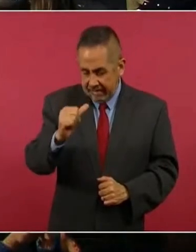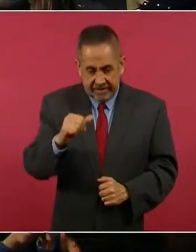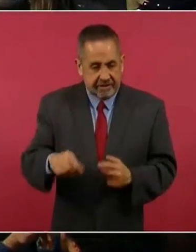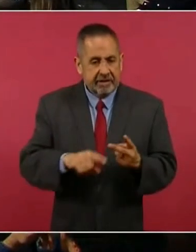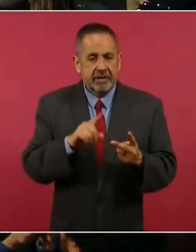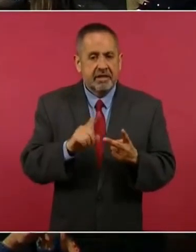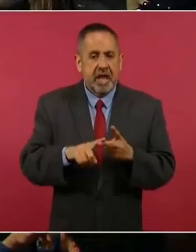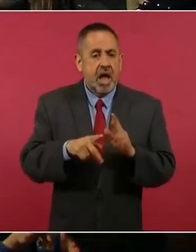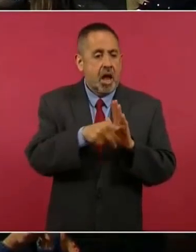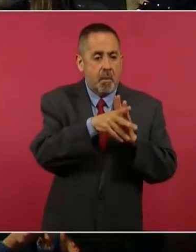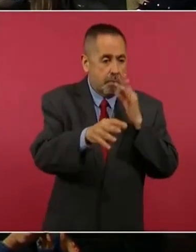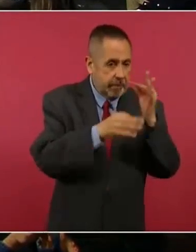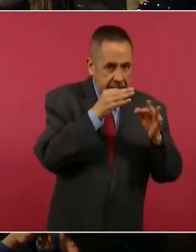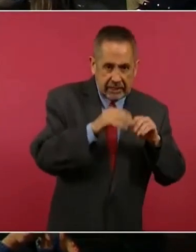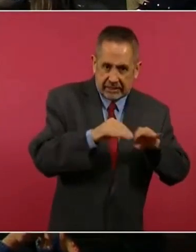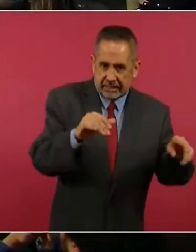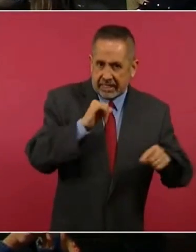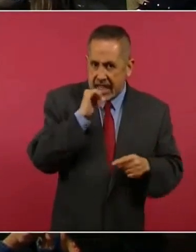ni en la prensa,